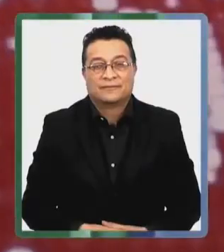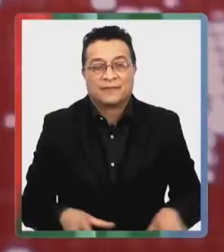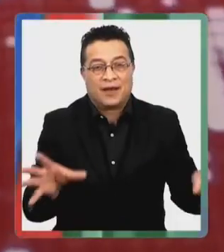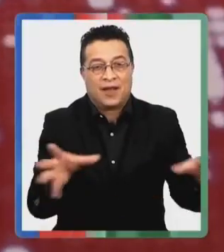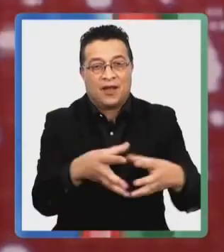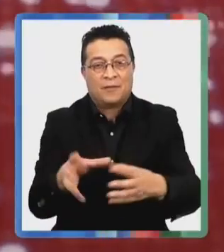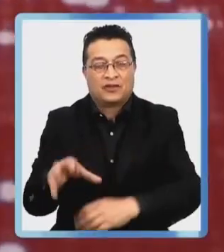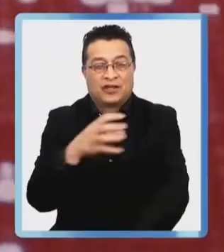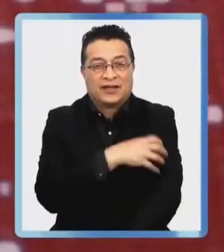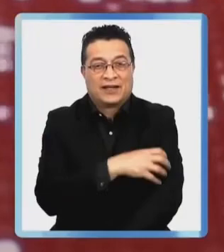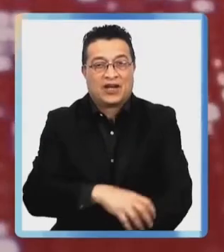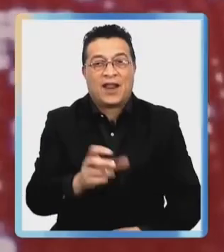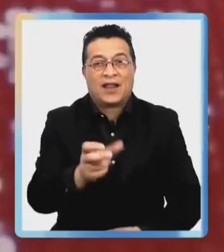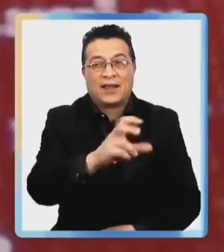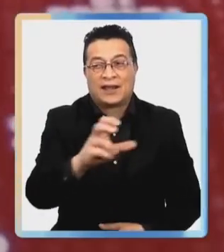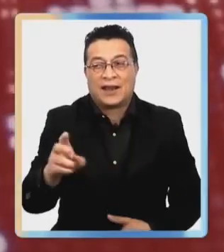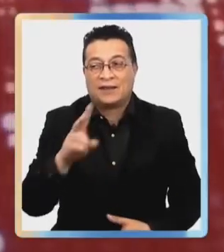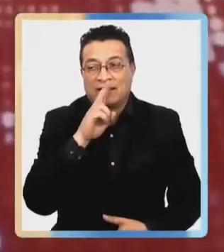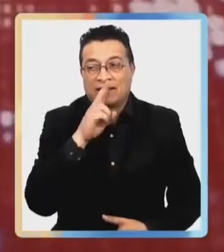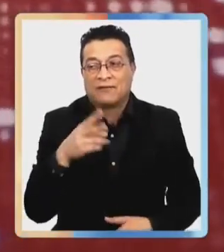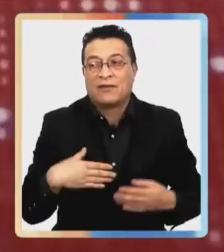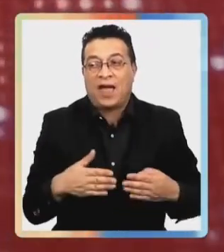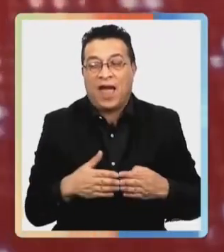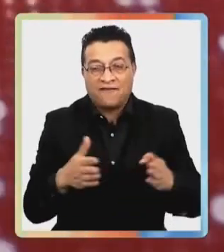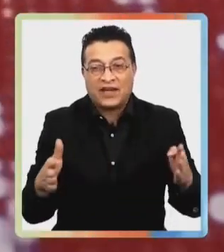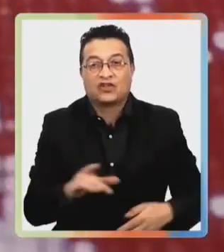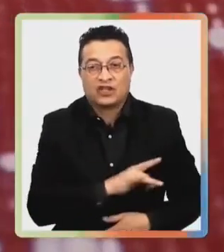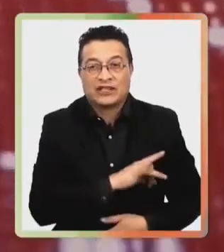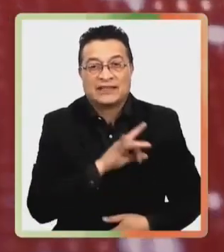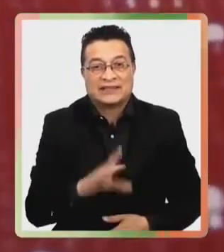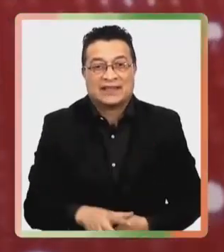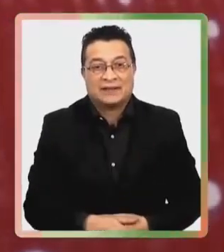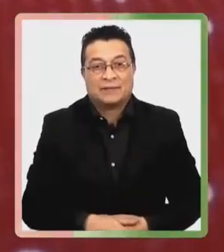Asociación Regional de Canales de Televisión de Señal Abierta de Chile,